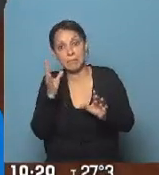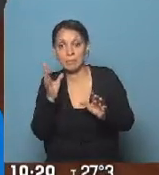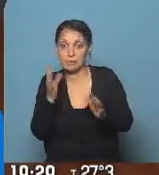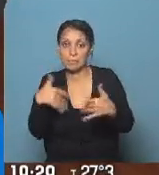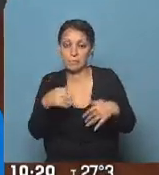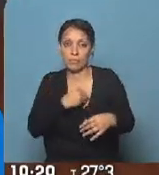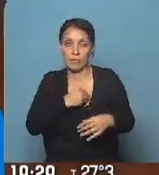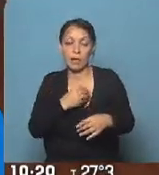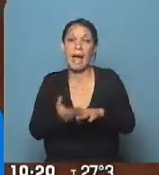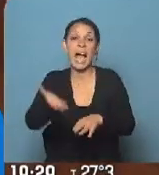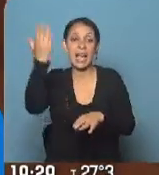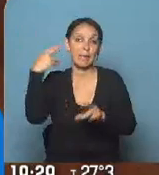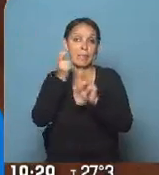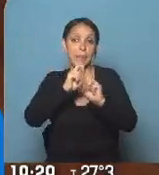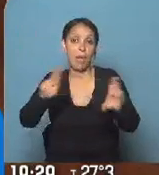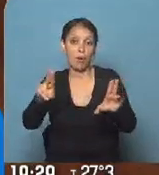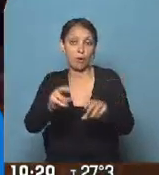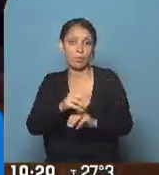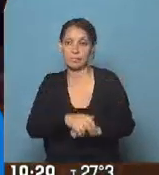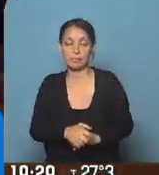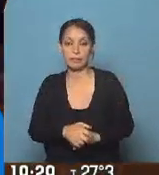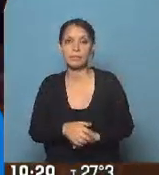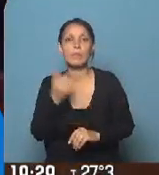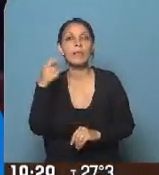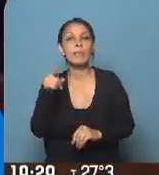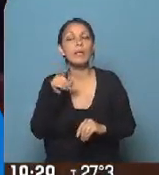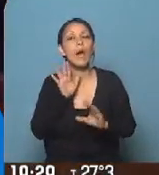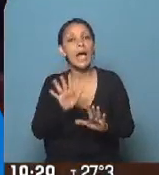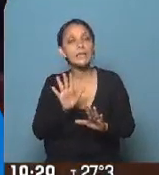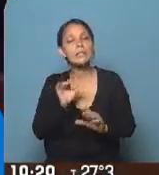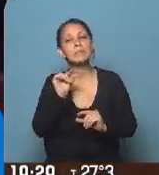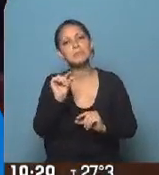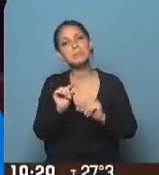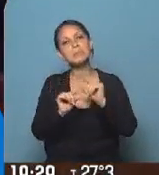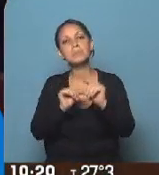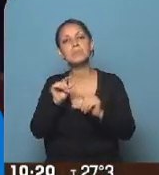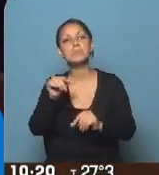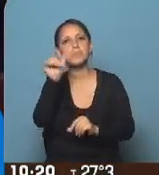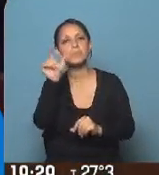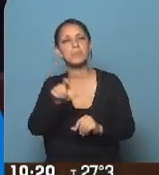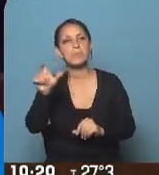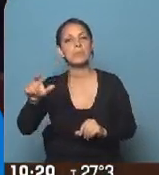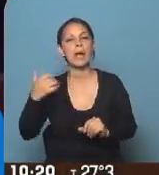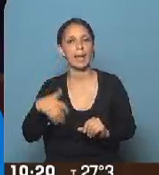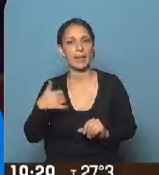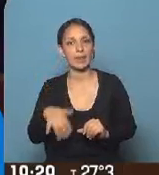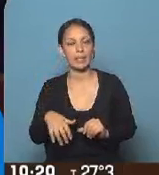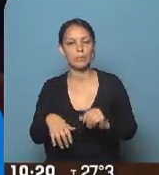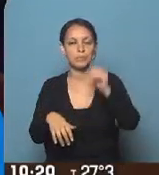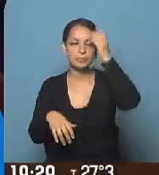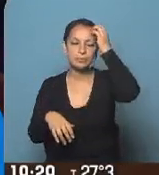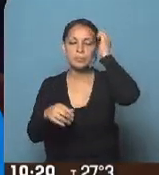superaba la ficción 360 veces. Pero eso era lo que nos iba pasando a los argentinos. Entonces, después de todo ese